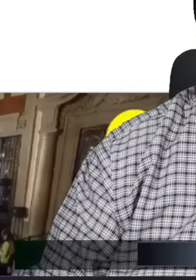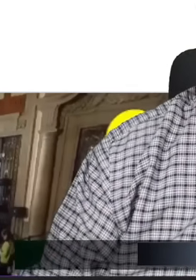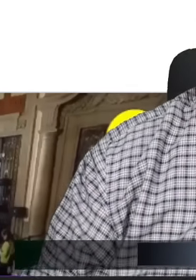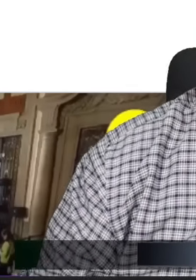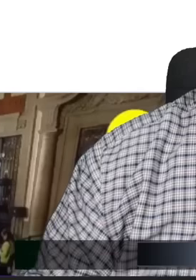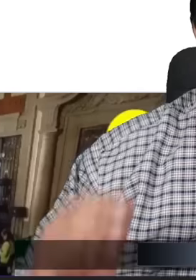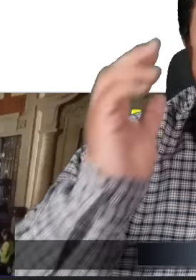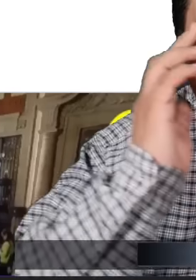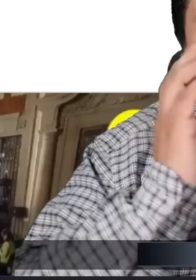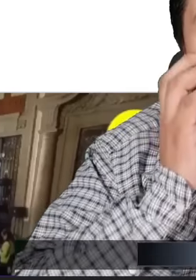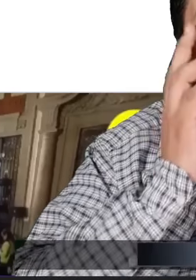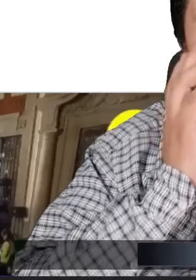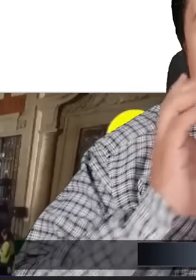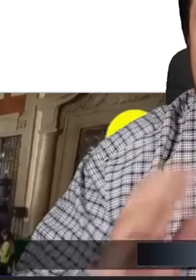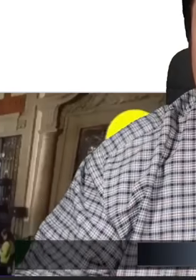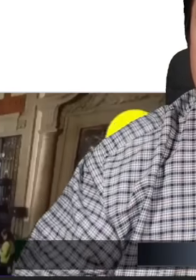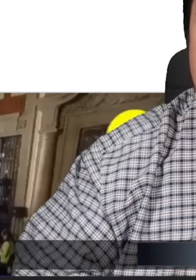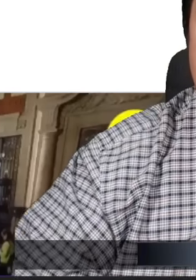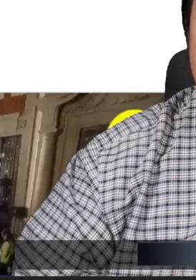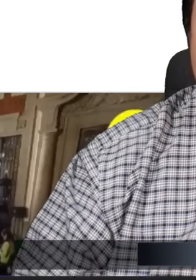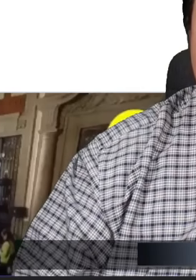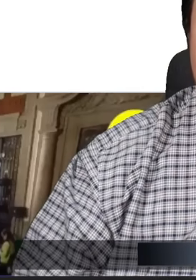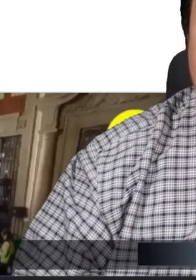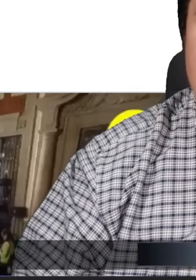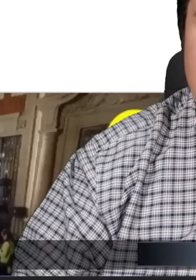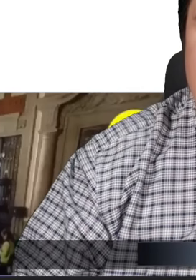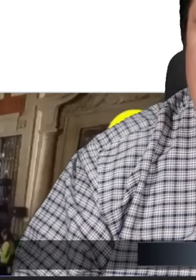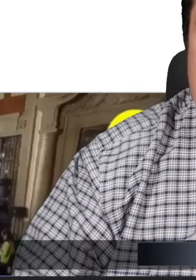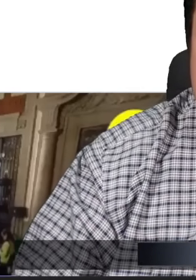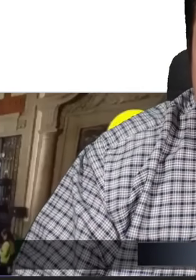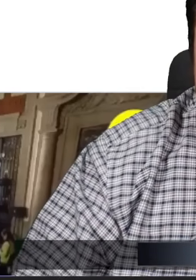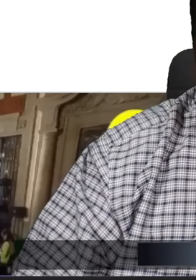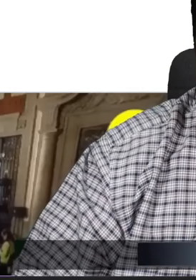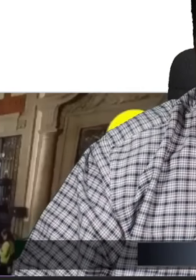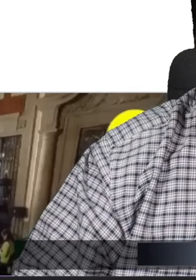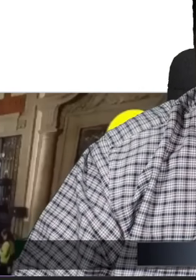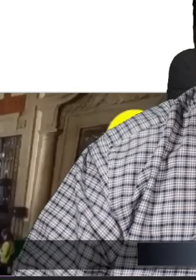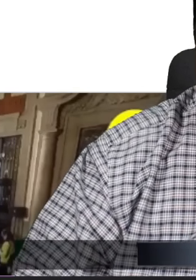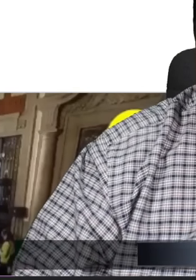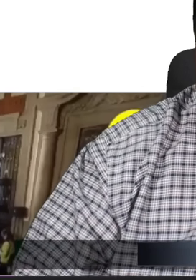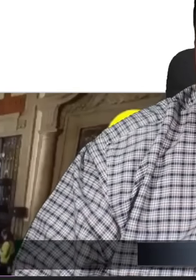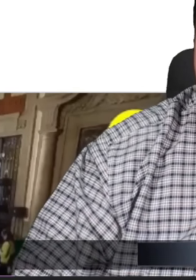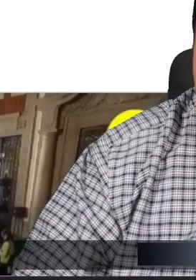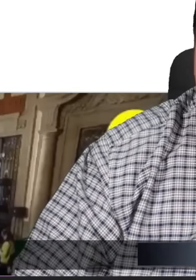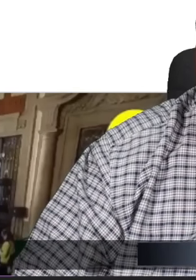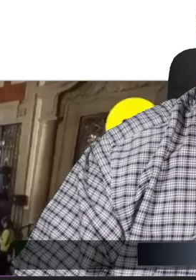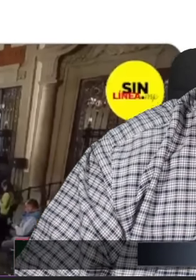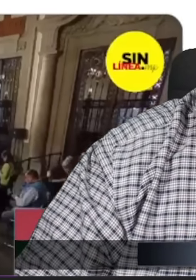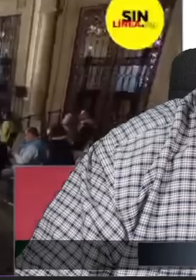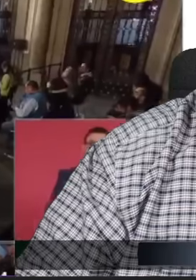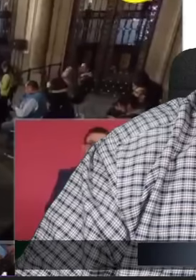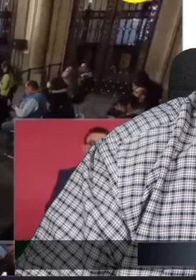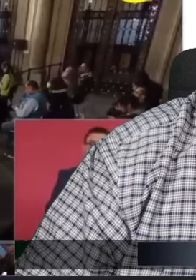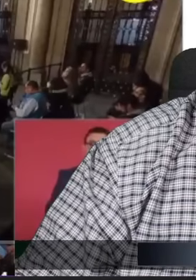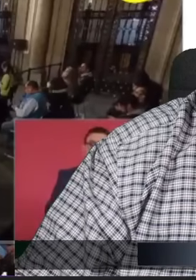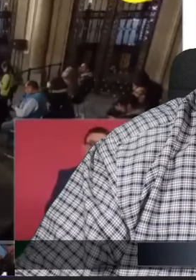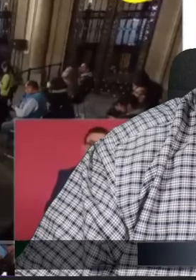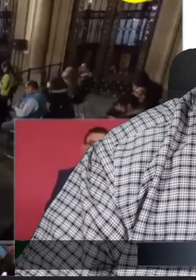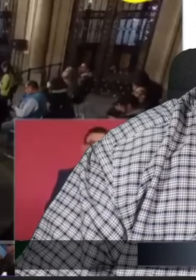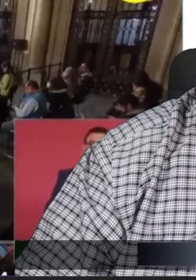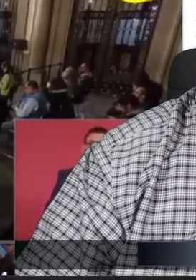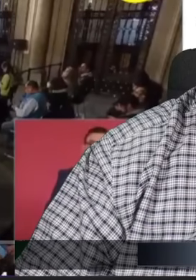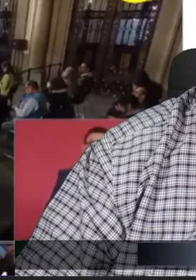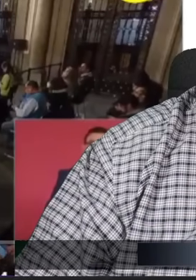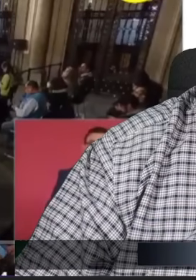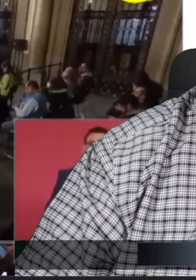bueno el día de hoy le aplicó la dosis a Jorge Castañeda el cual Pues sigue abonando al